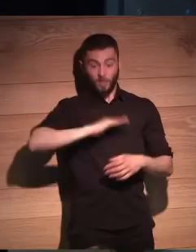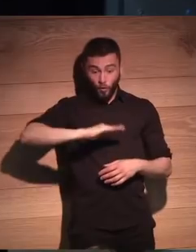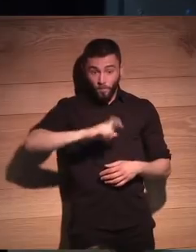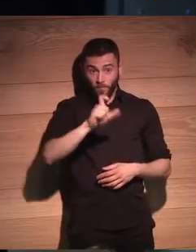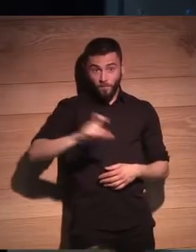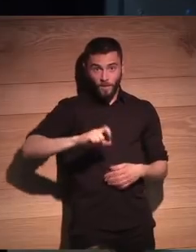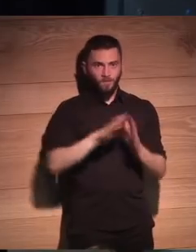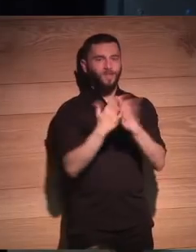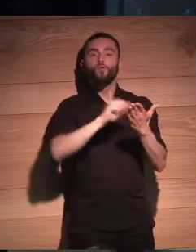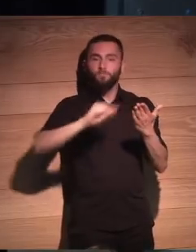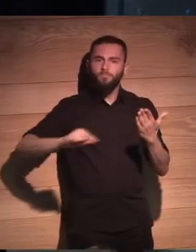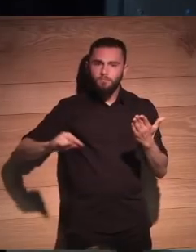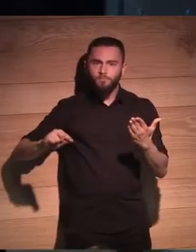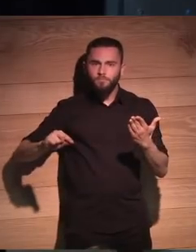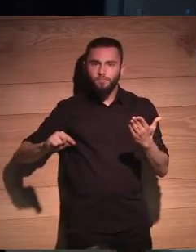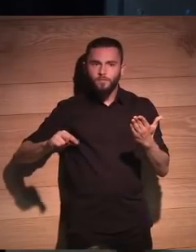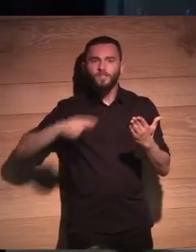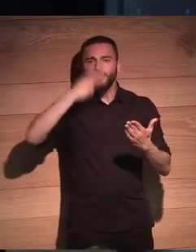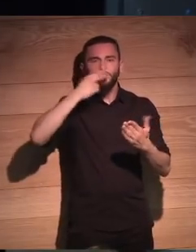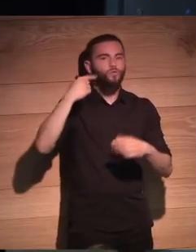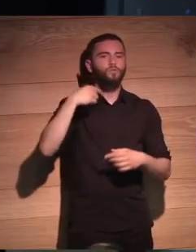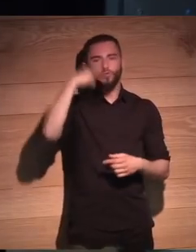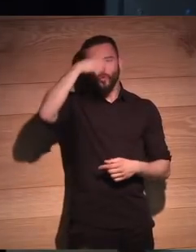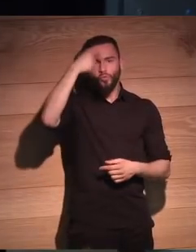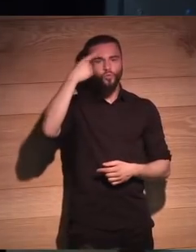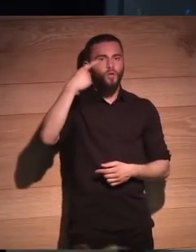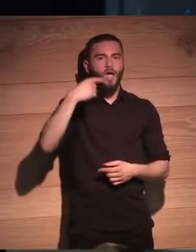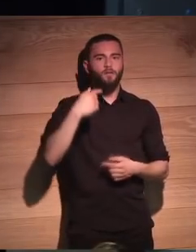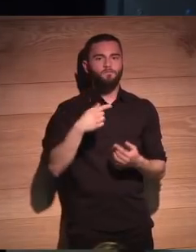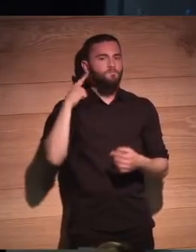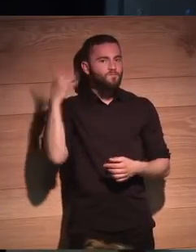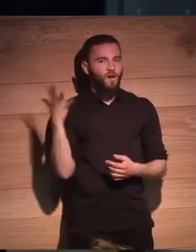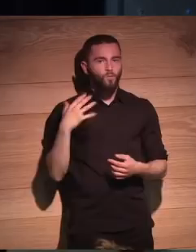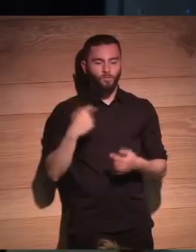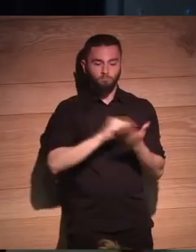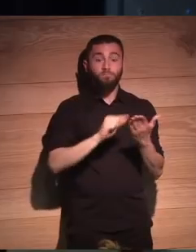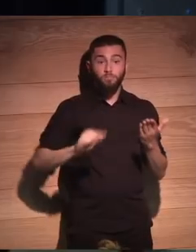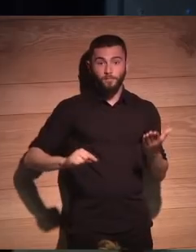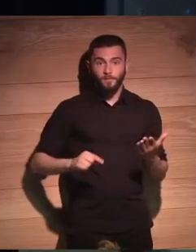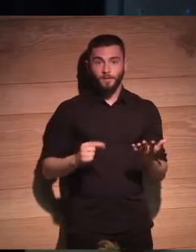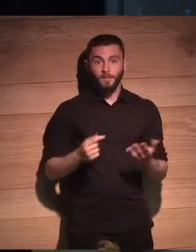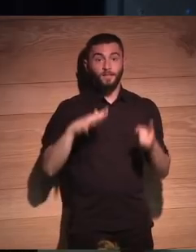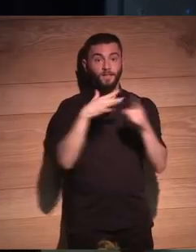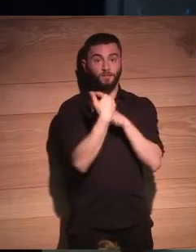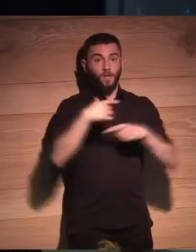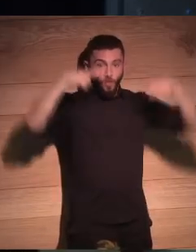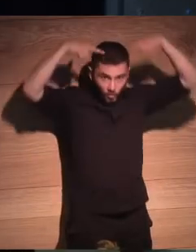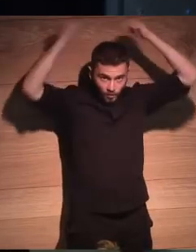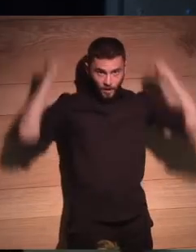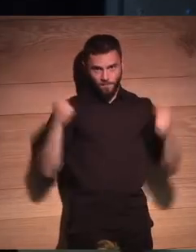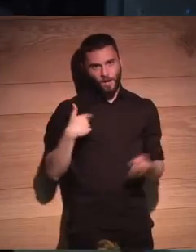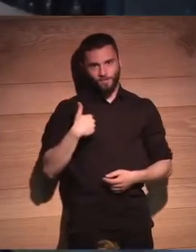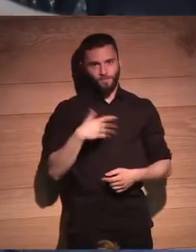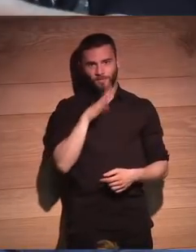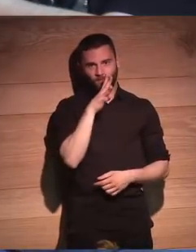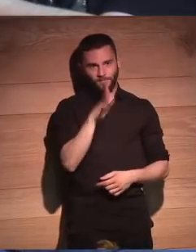cultura popular, que son realmente los interesantes. Mucho más los antihéroes que los héroes, ¿no? Y en el caso de Batman es espectacular esa galería, que estoy de